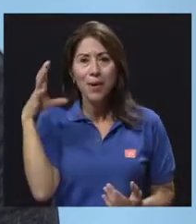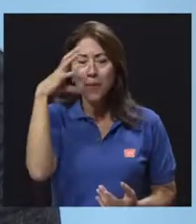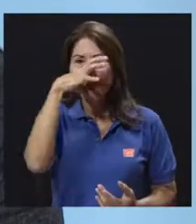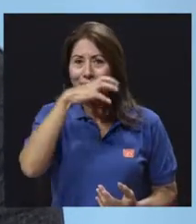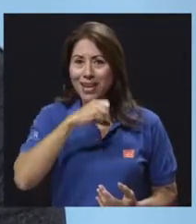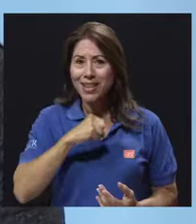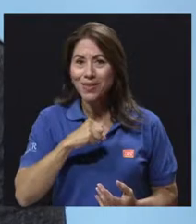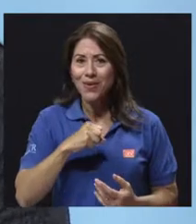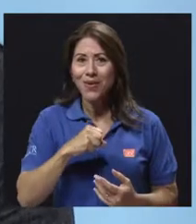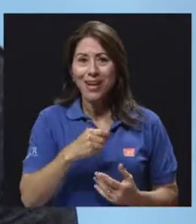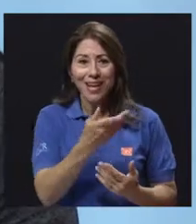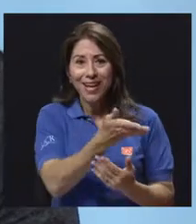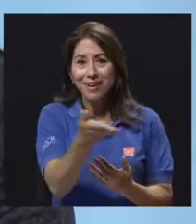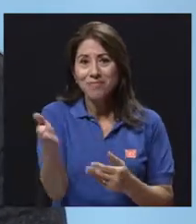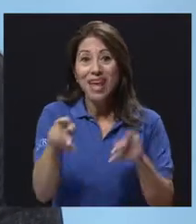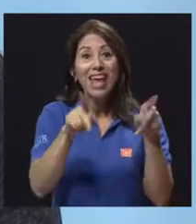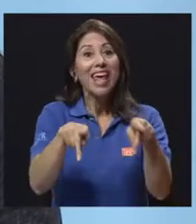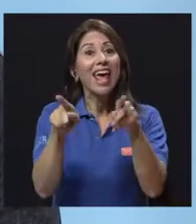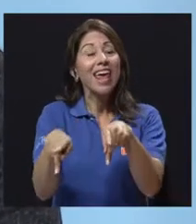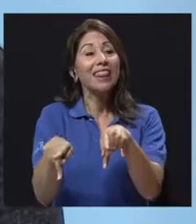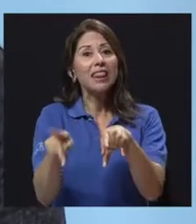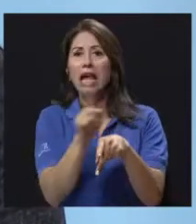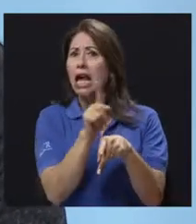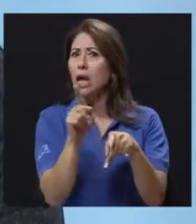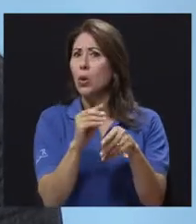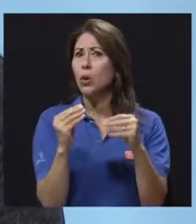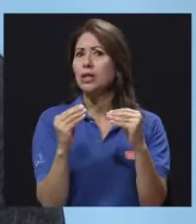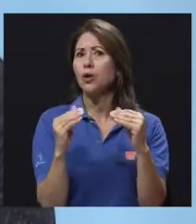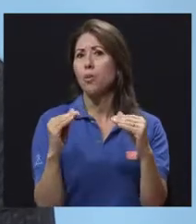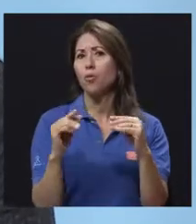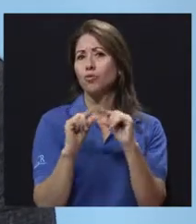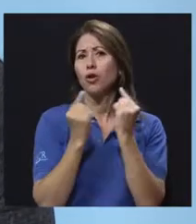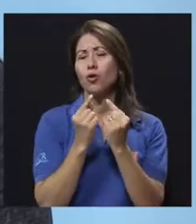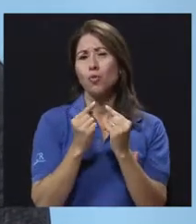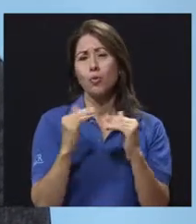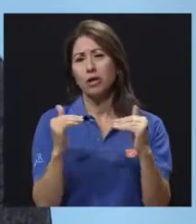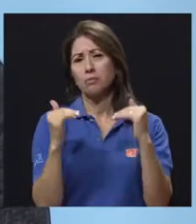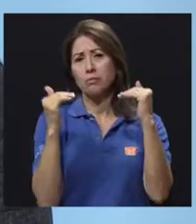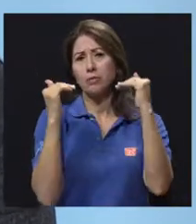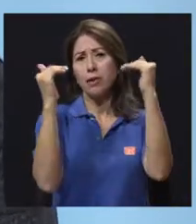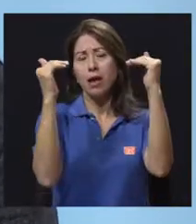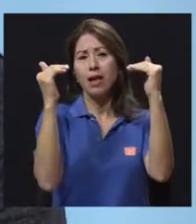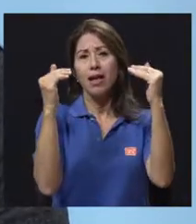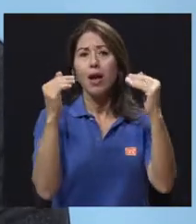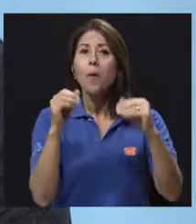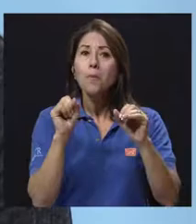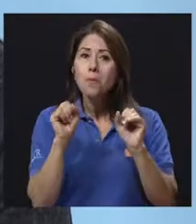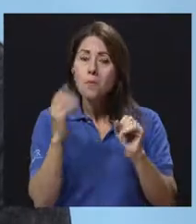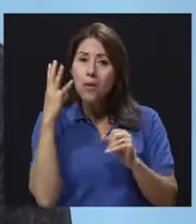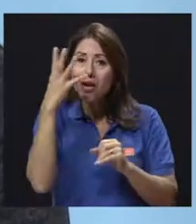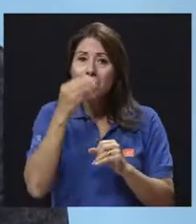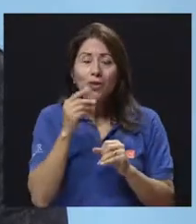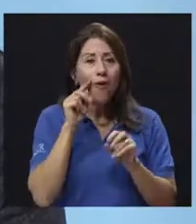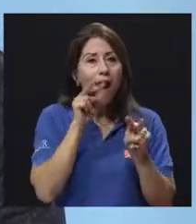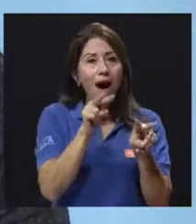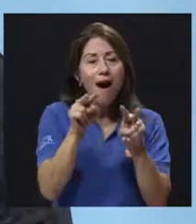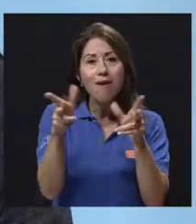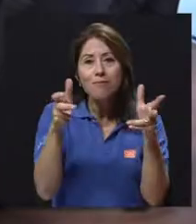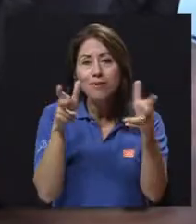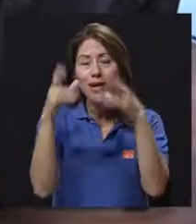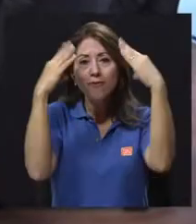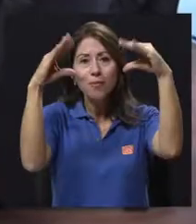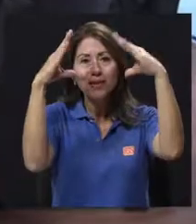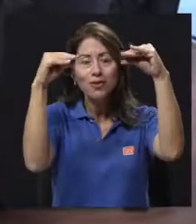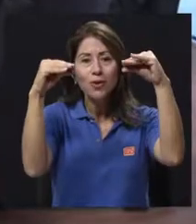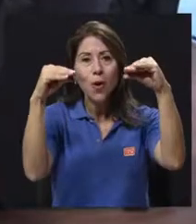la experiencia de gente que no es élite, pero que se apasiona muchísimo por el deporte y que sacan de su tiempo,